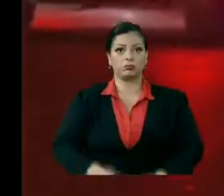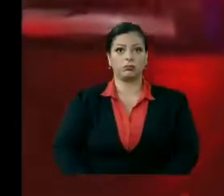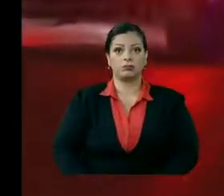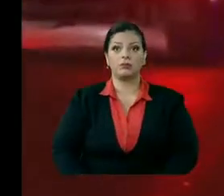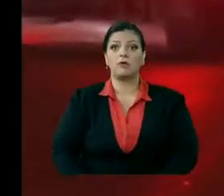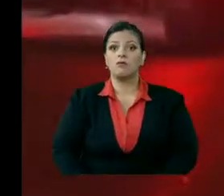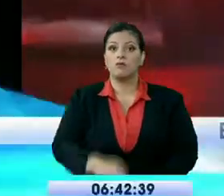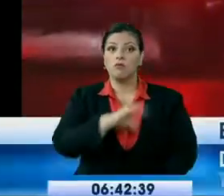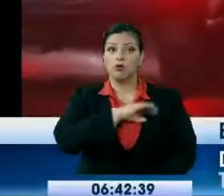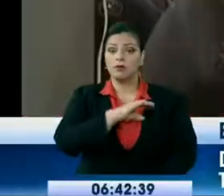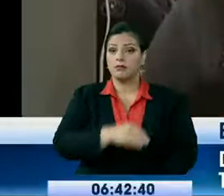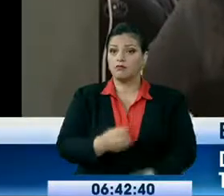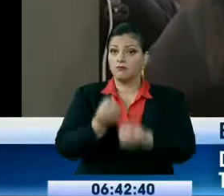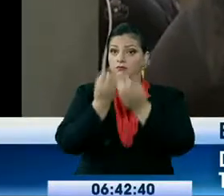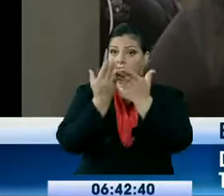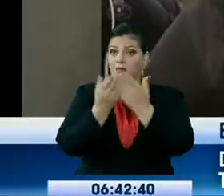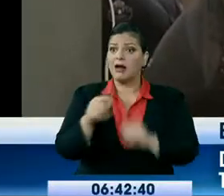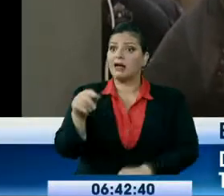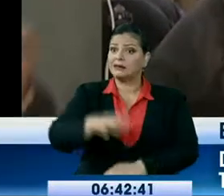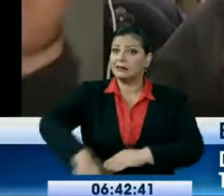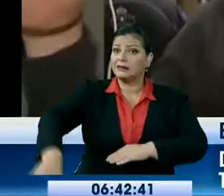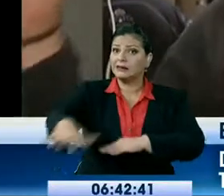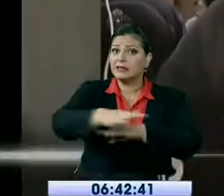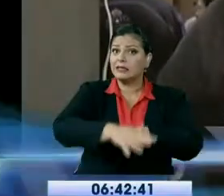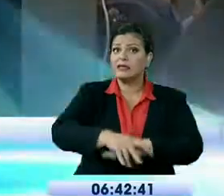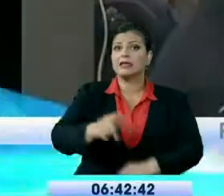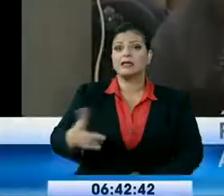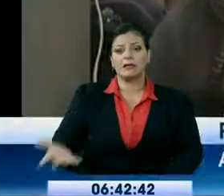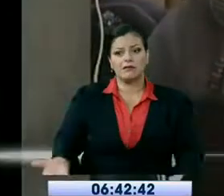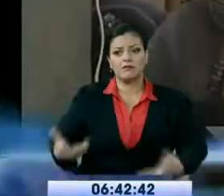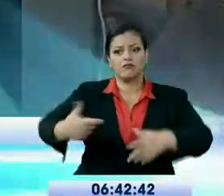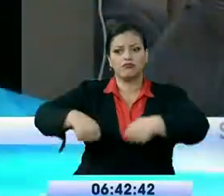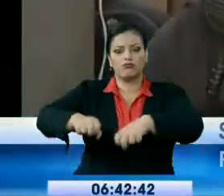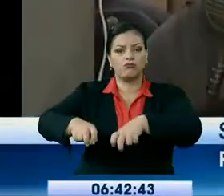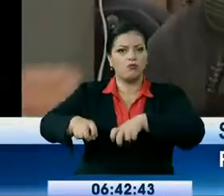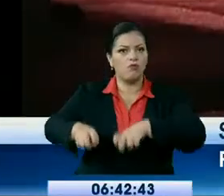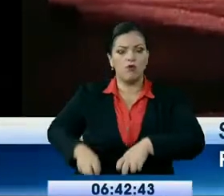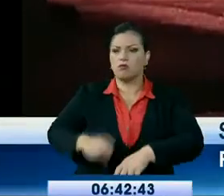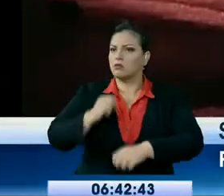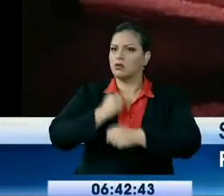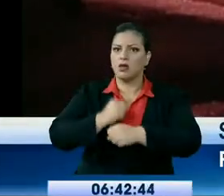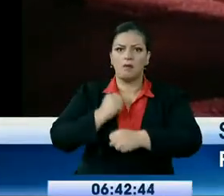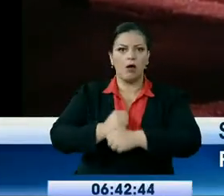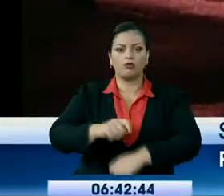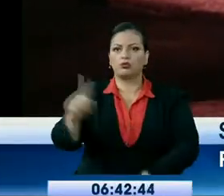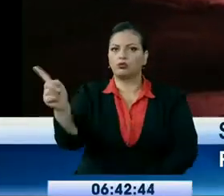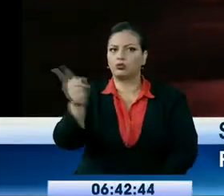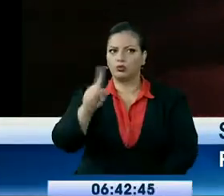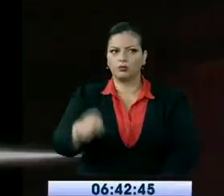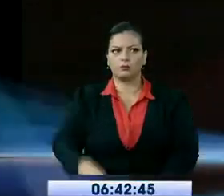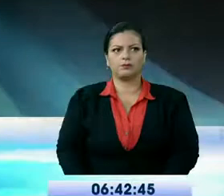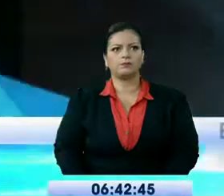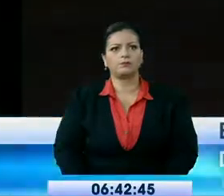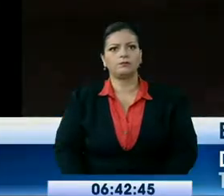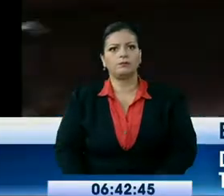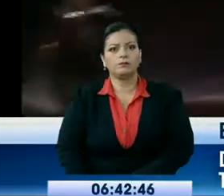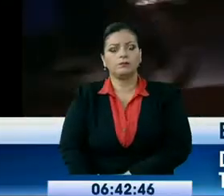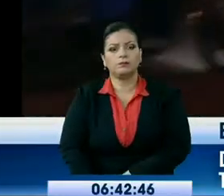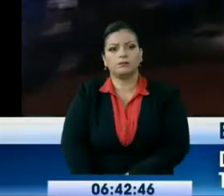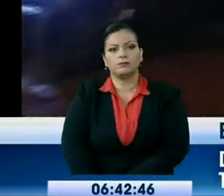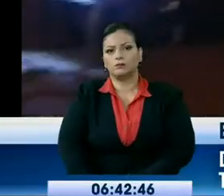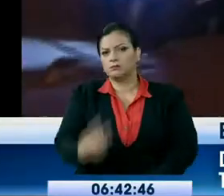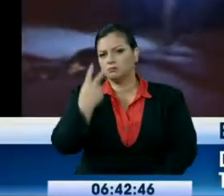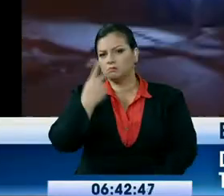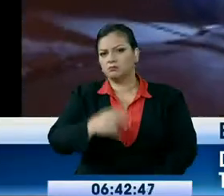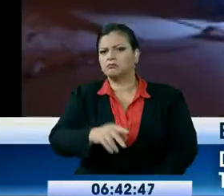de trisimotos. En estas horas hay gente que sale bastante de las empresas y no es común encontrar este tipo de vehículos por el